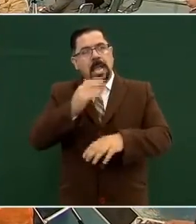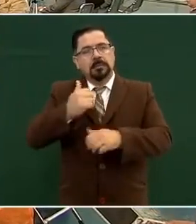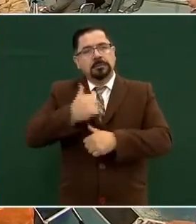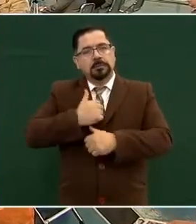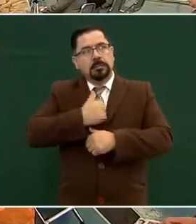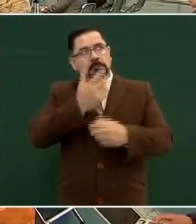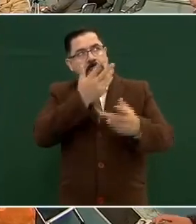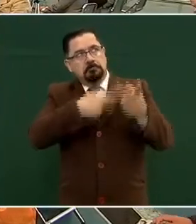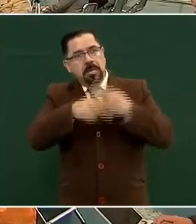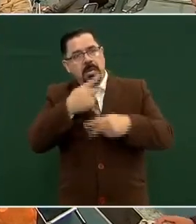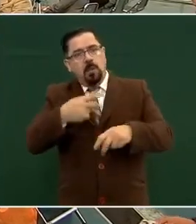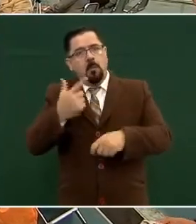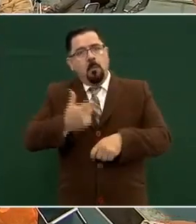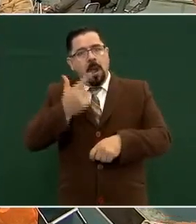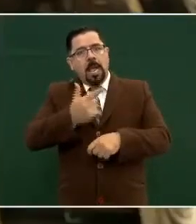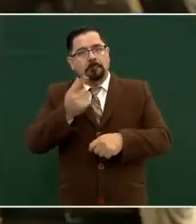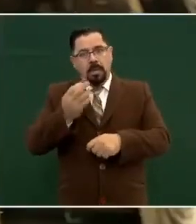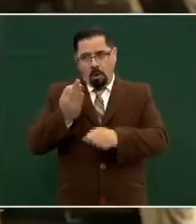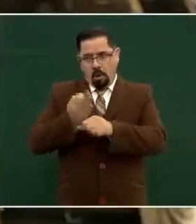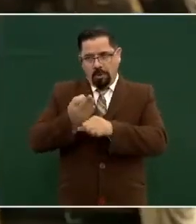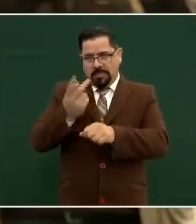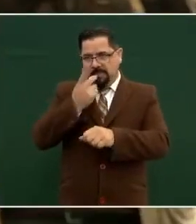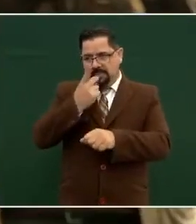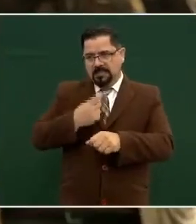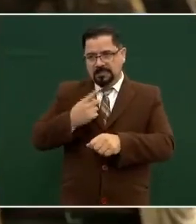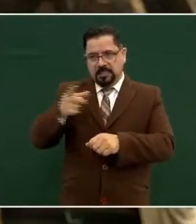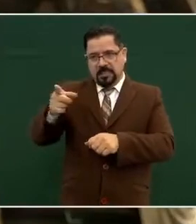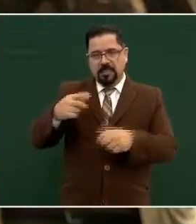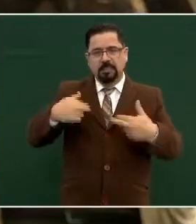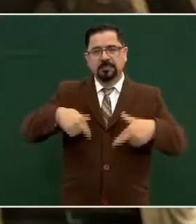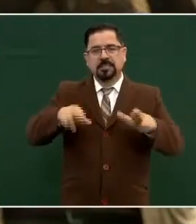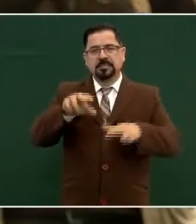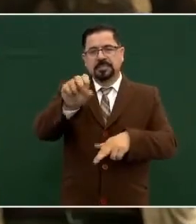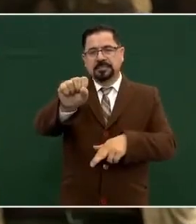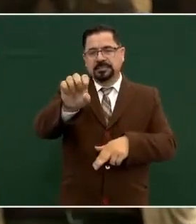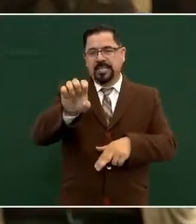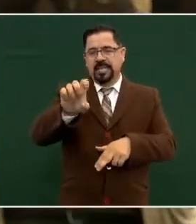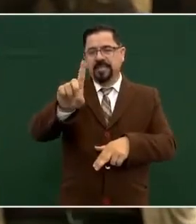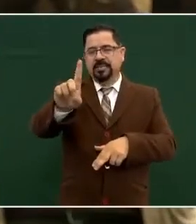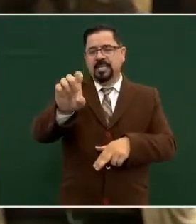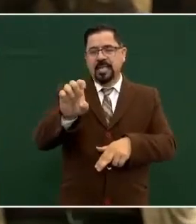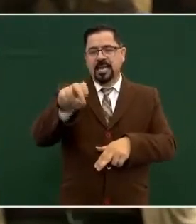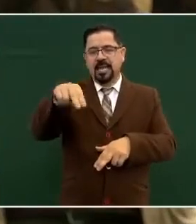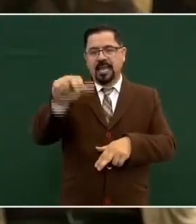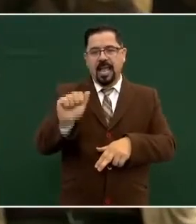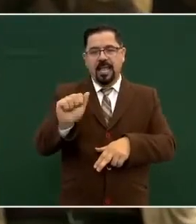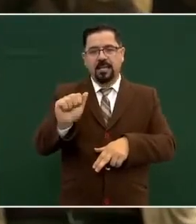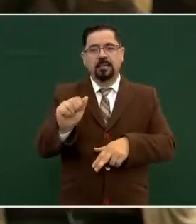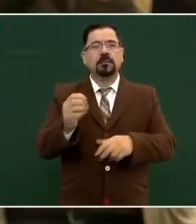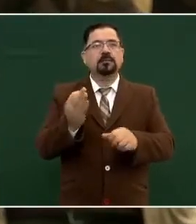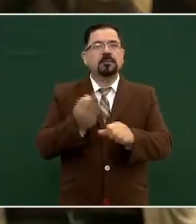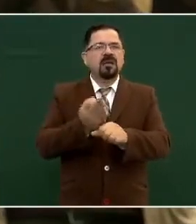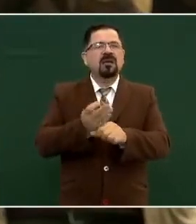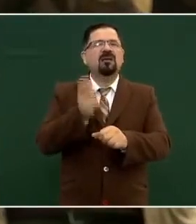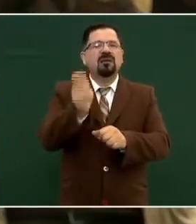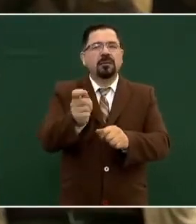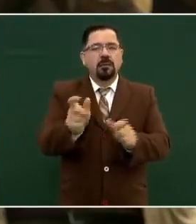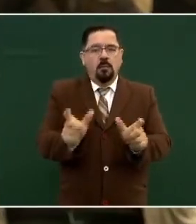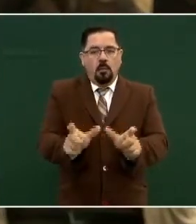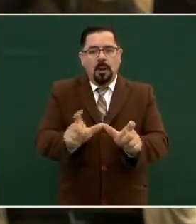representante de la Sedena, que llegan hoy, refuerzos, cuántos refuerzos son, si son de la Guardia Nacional o cómo va a